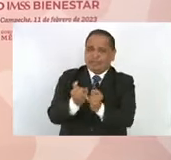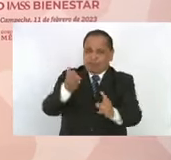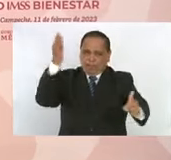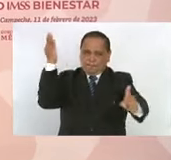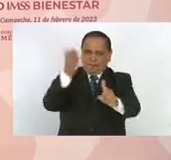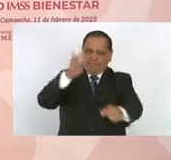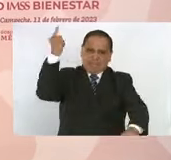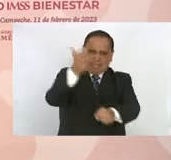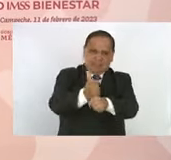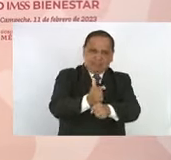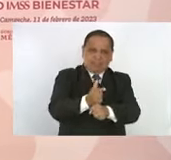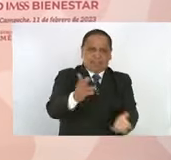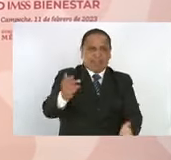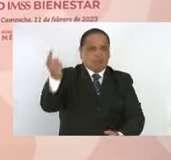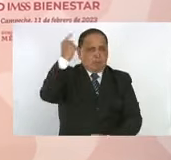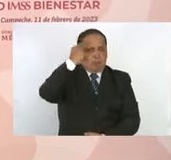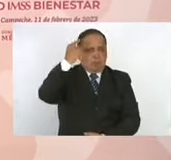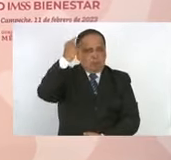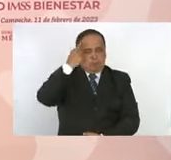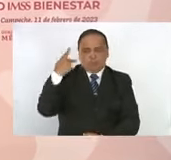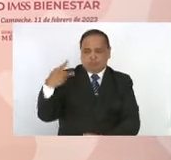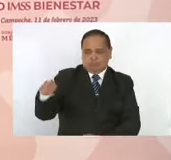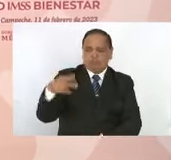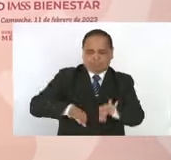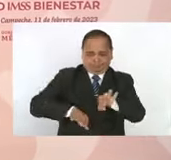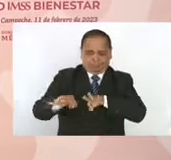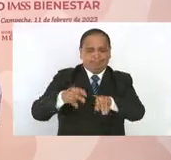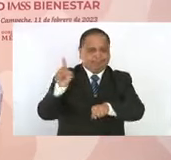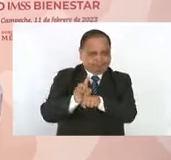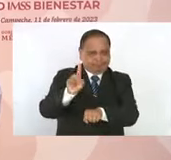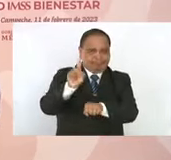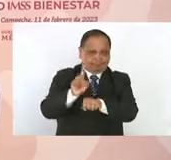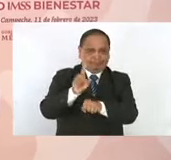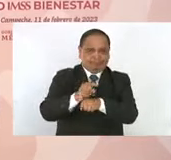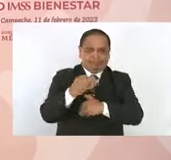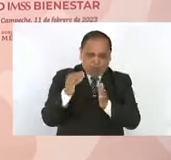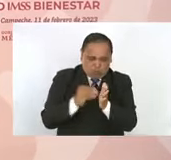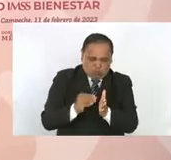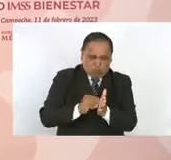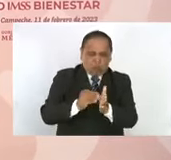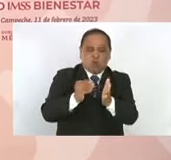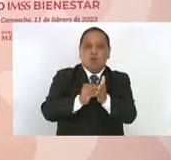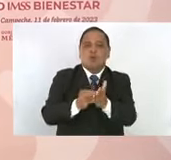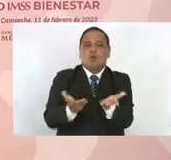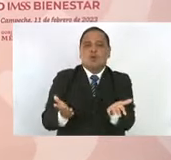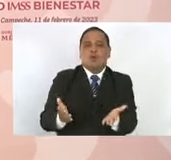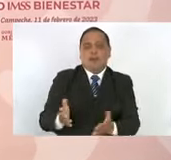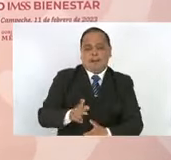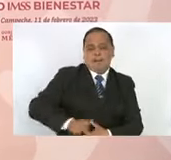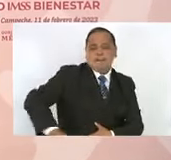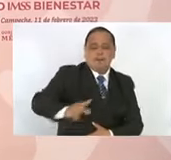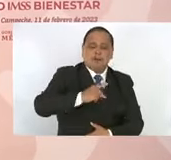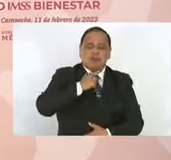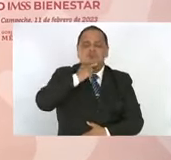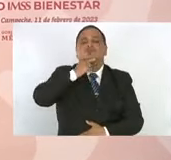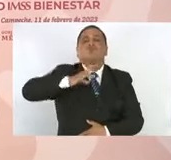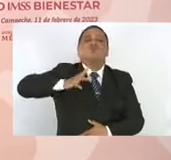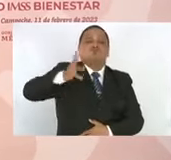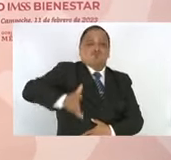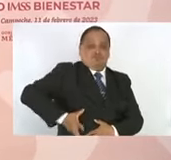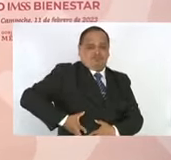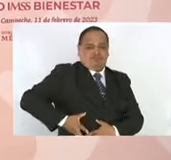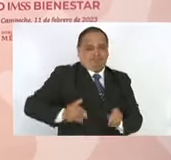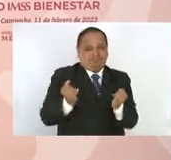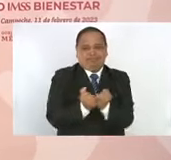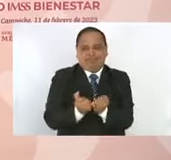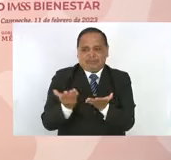misión, conscientes de que con su trabajo diario continuarán enorgulleciendo a todo un pueblo. Su